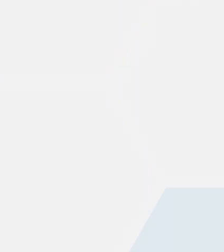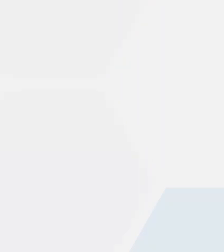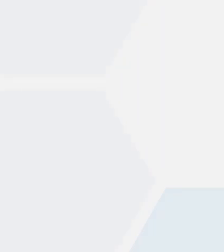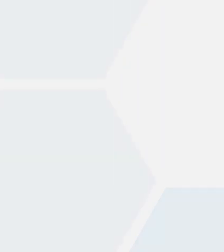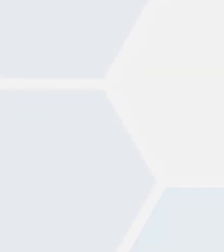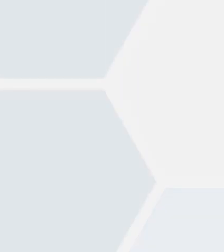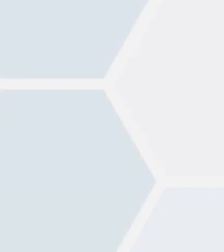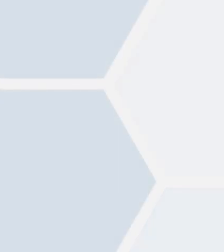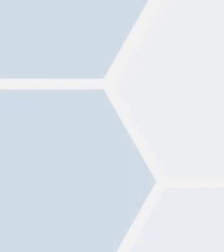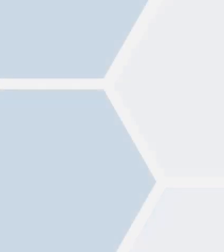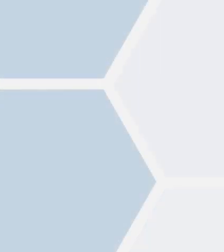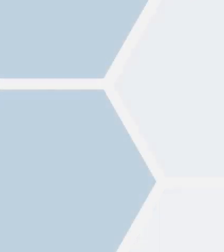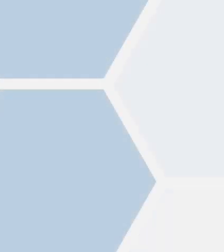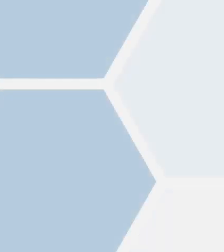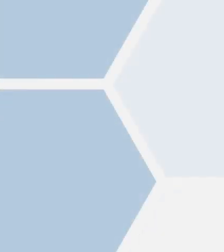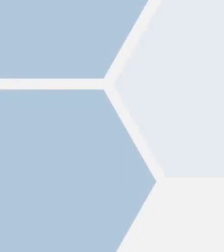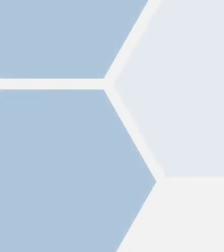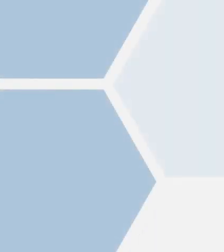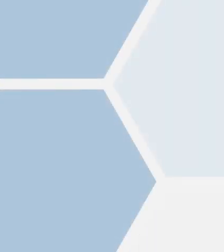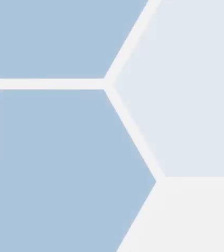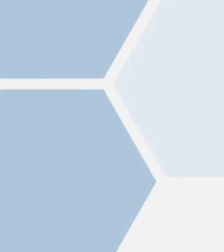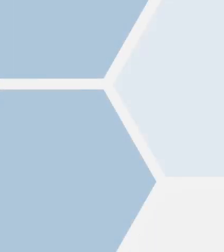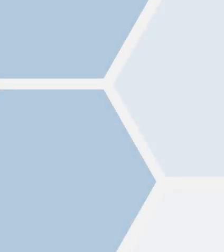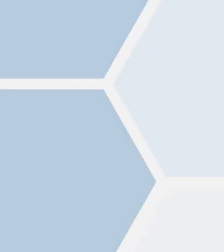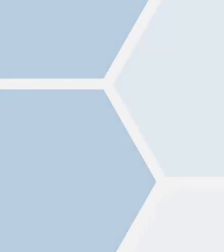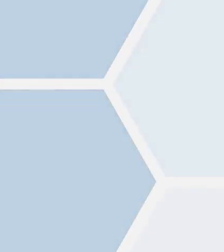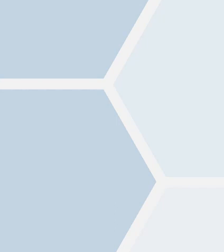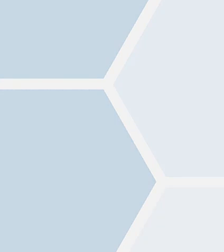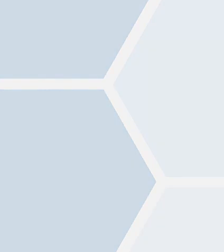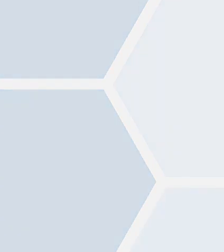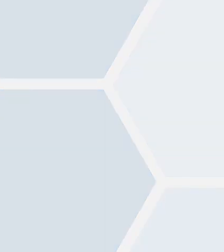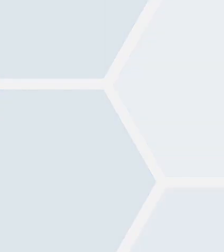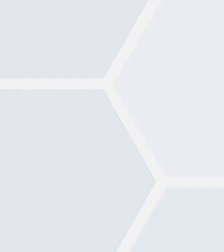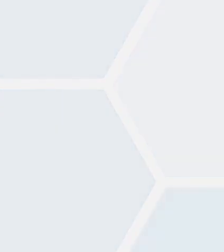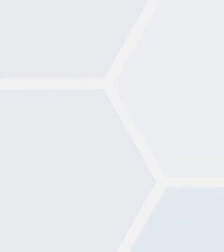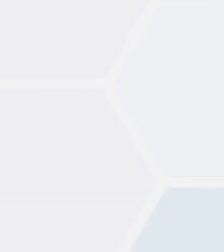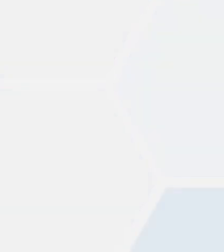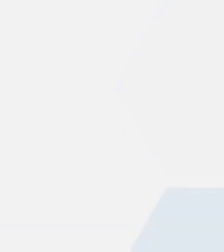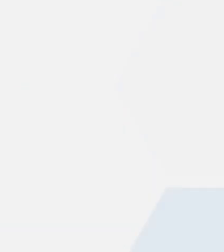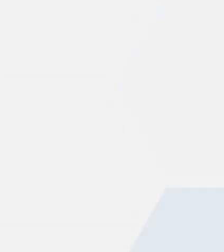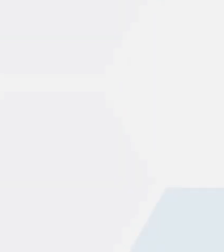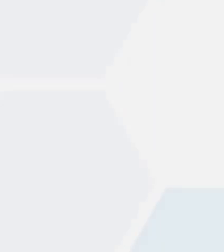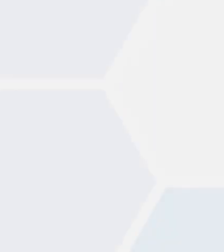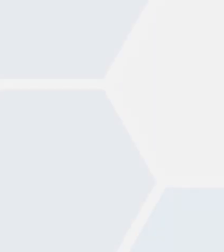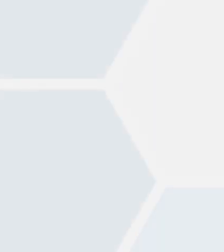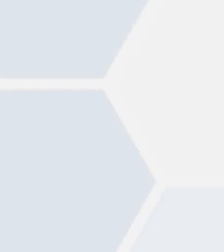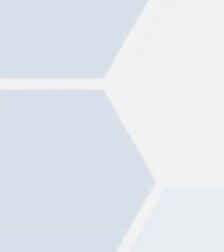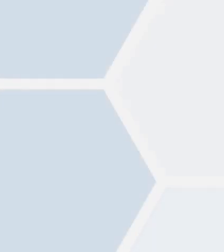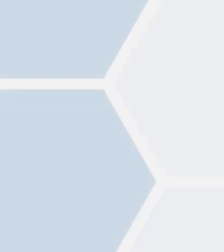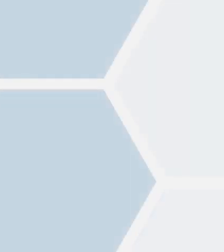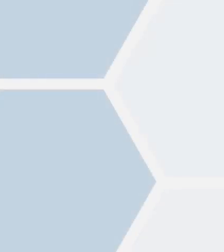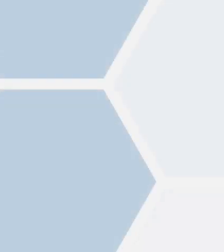más que hacer referencia a la experiencia que como país se ha tenido alrededor de